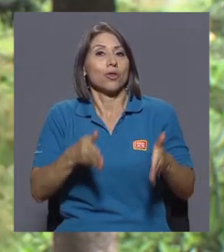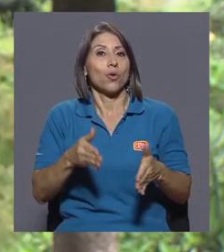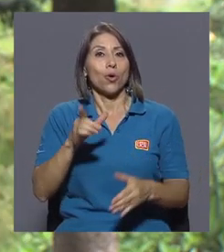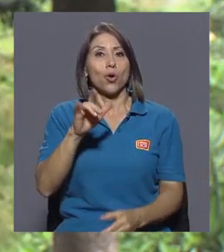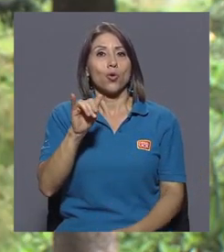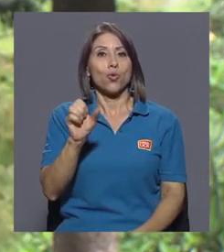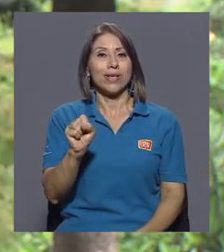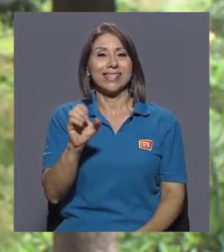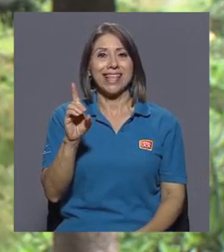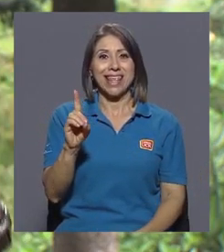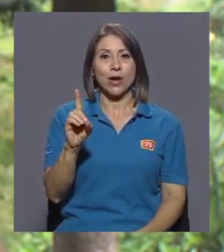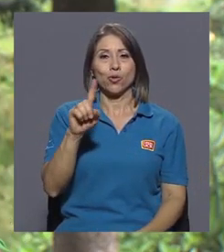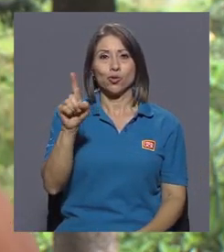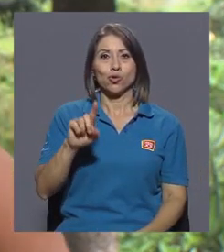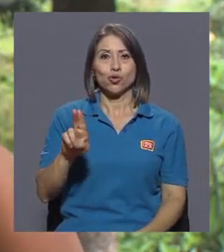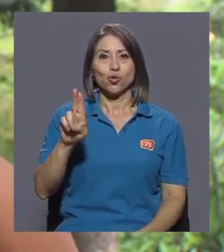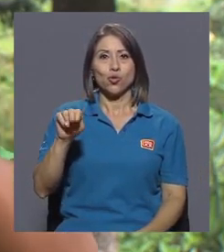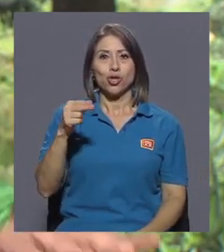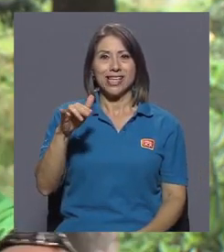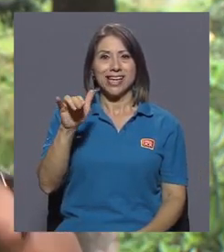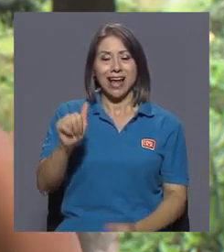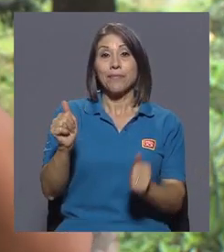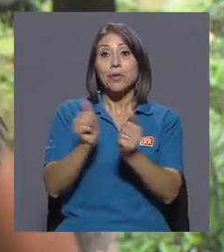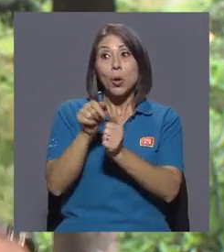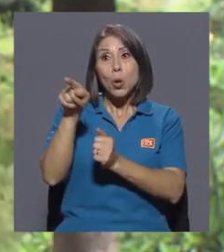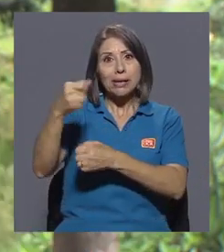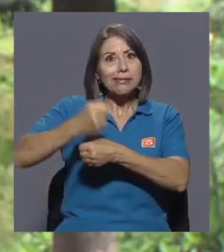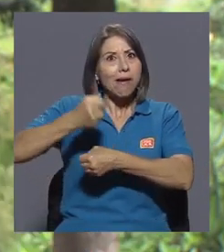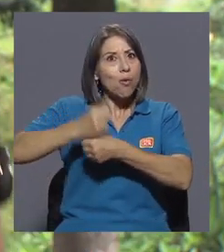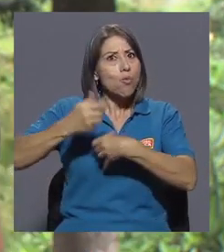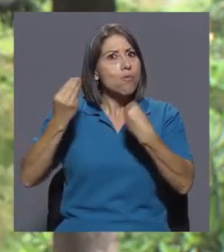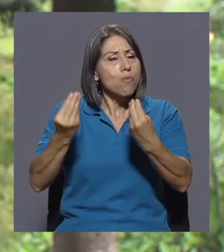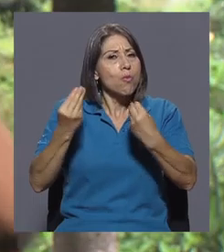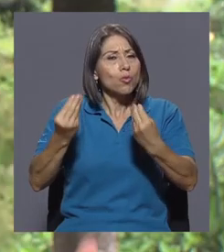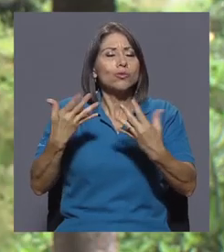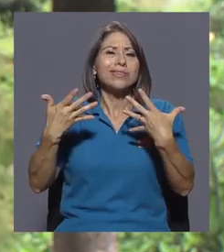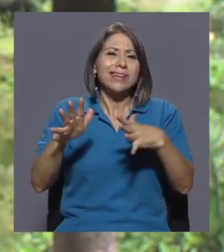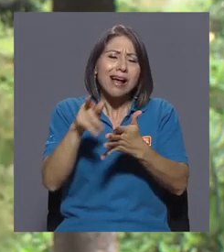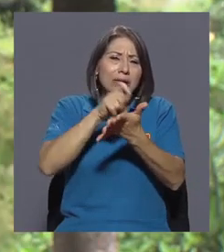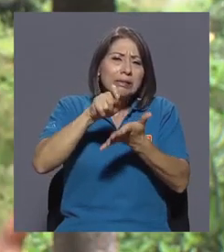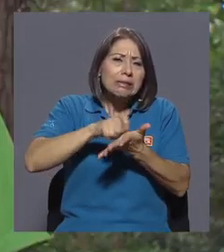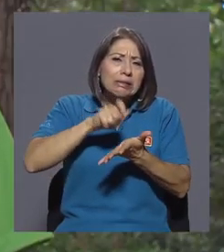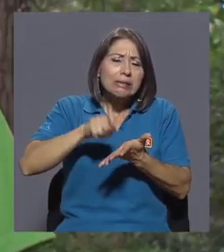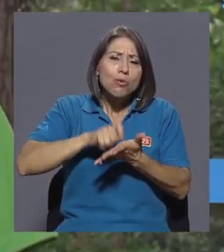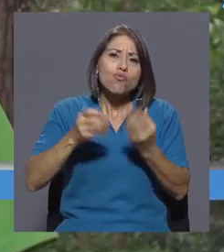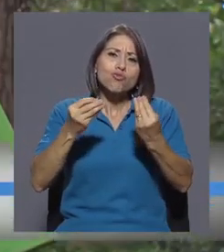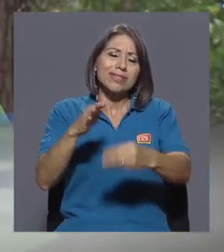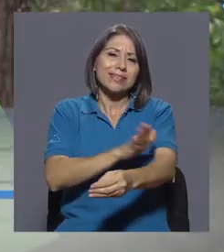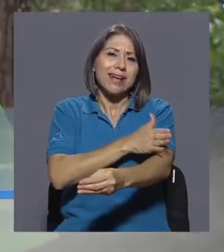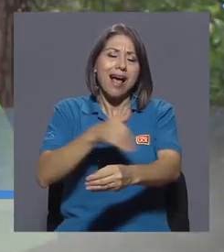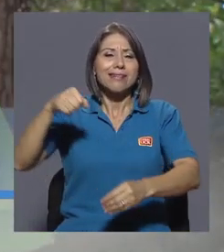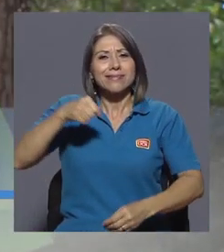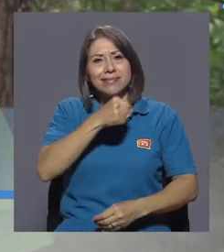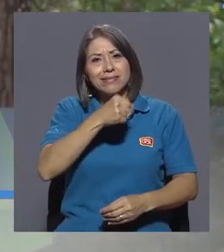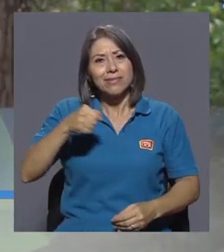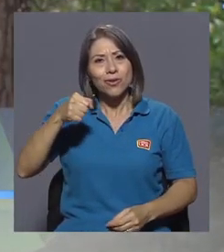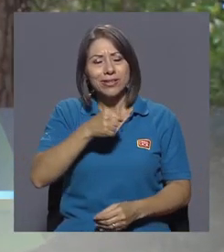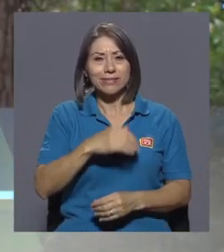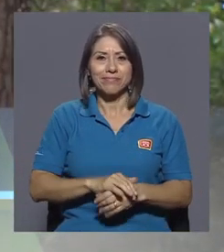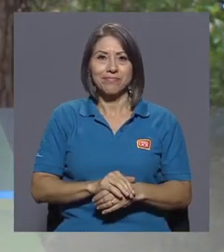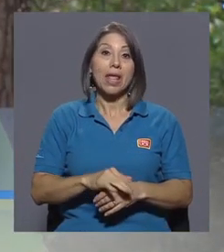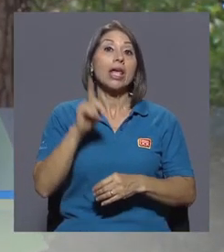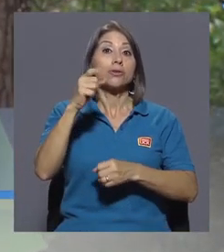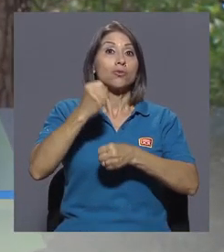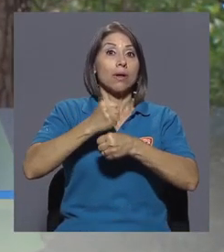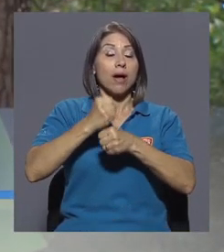y con el este hemos hecho muchísimas cosas muchísimos trabajos hemos compuesto muchas canciones es un es un trabajo en